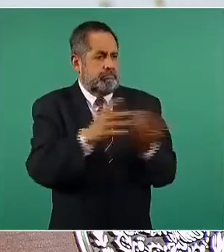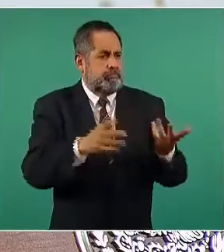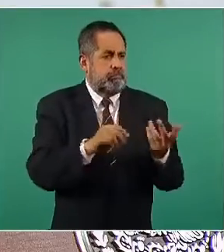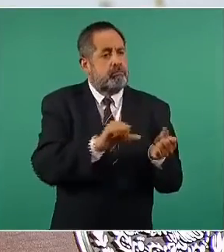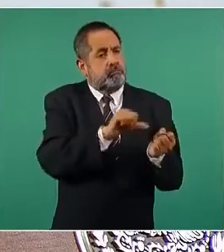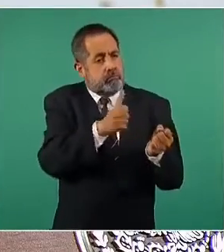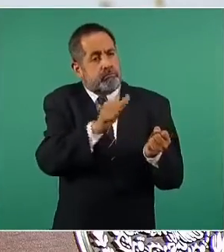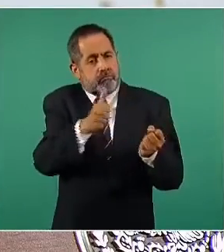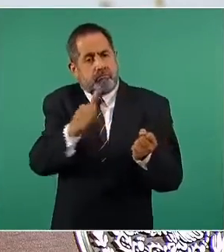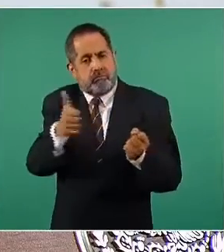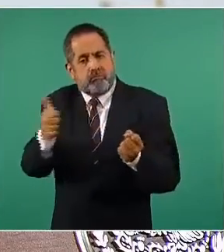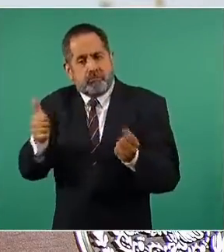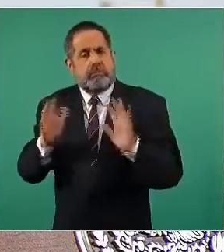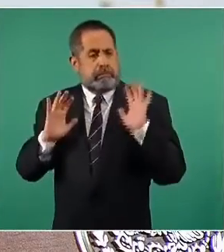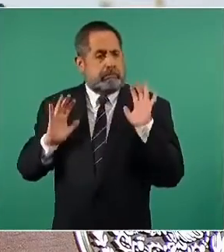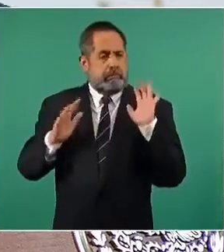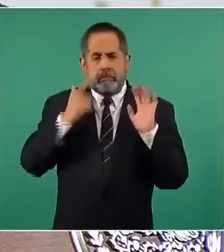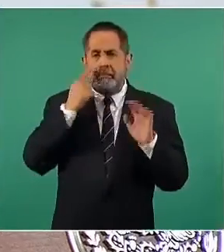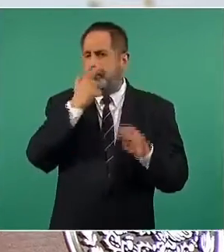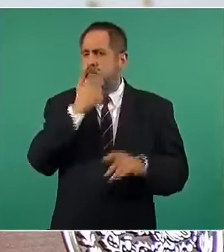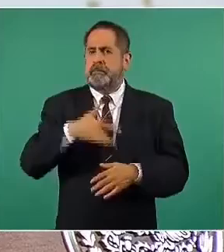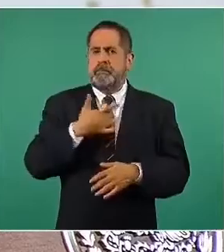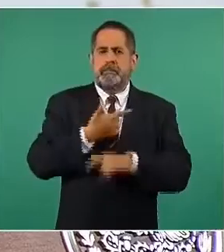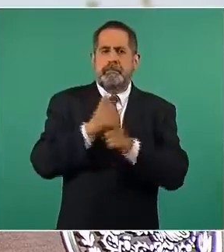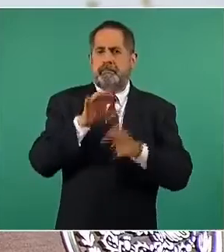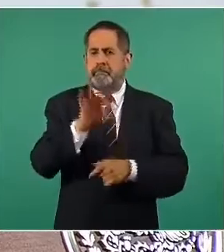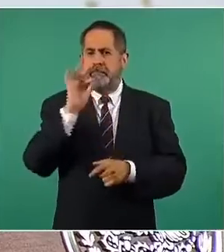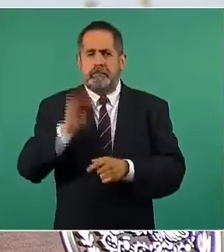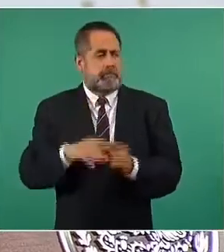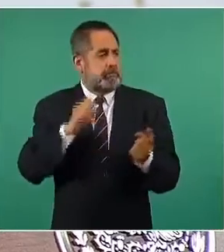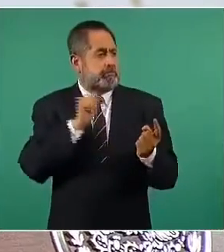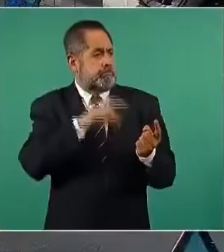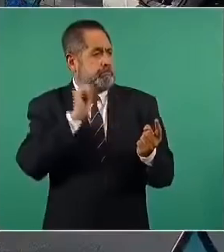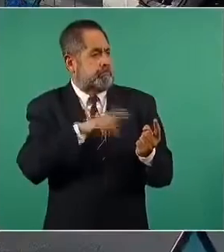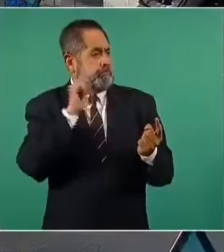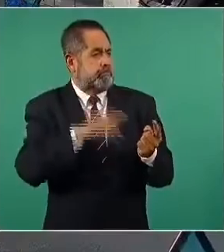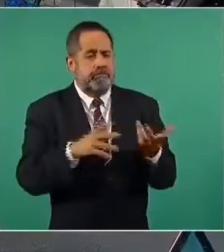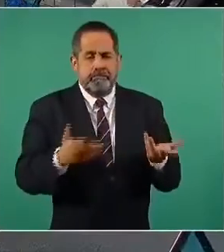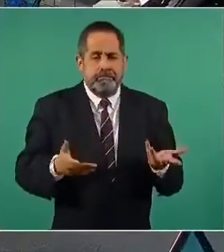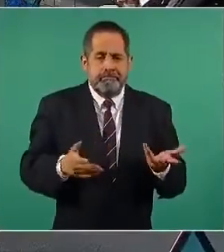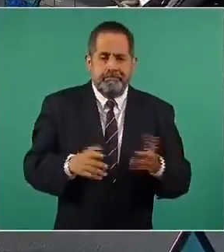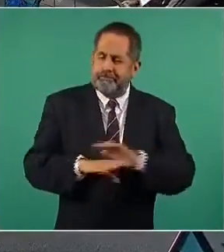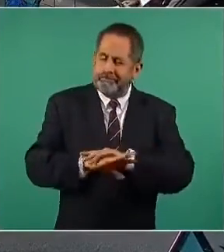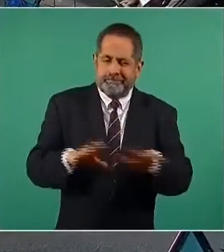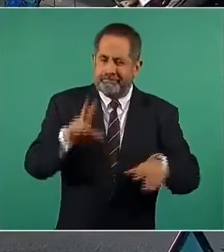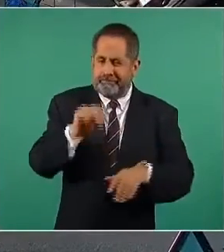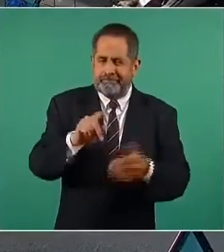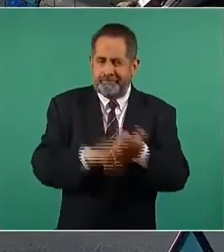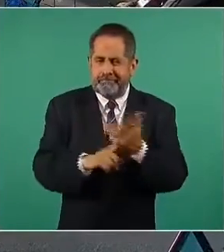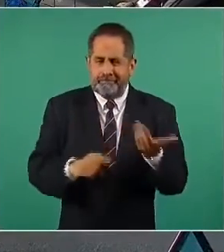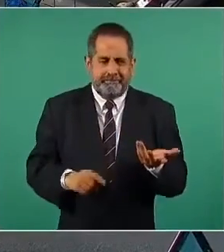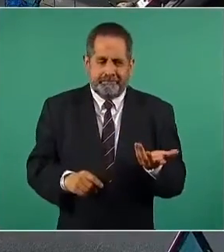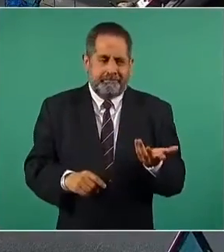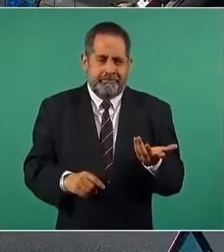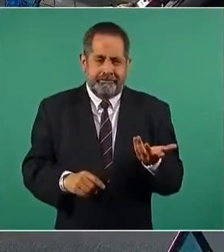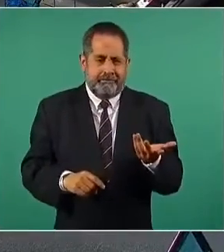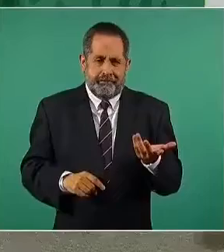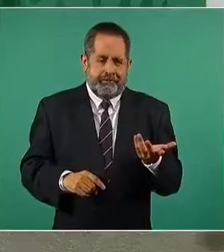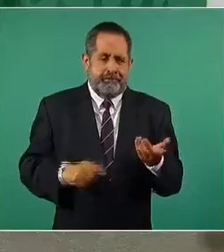es la libertad pero del zorro en el gallinero